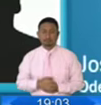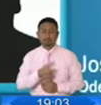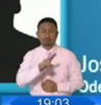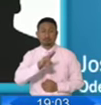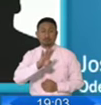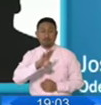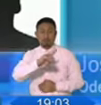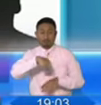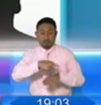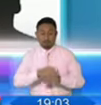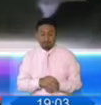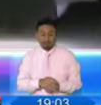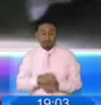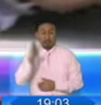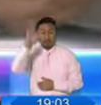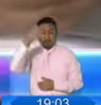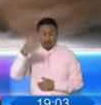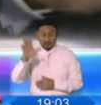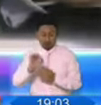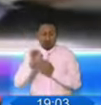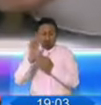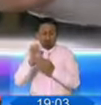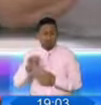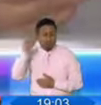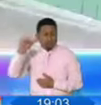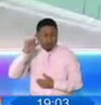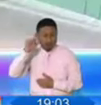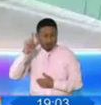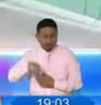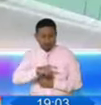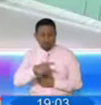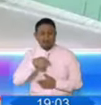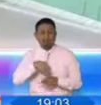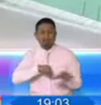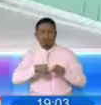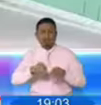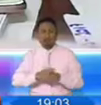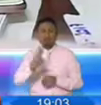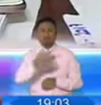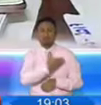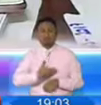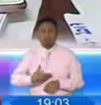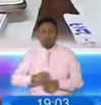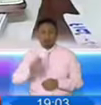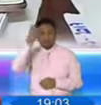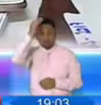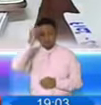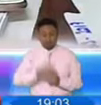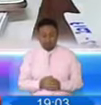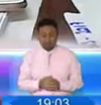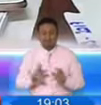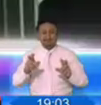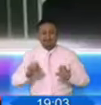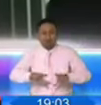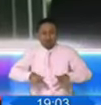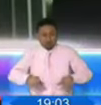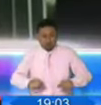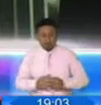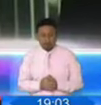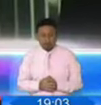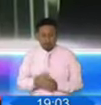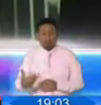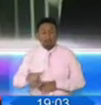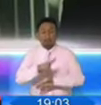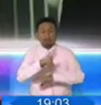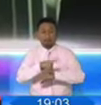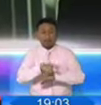horas después de que desde Brasil se hicieran públicos los audios en los que se menciona al vicepresidente de la República en supuestos actos de corrupción, el fiscal